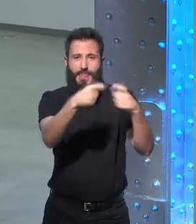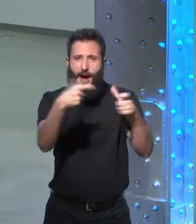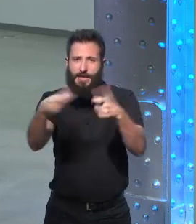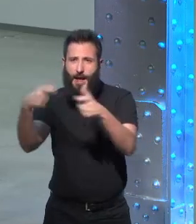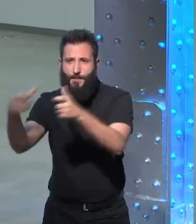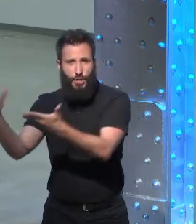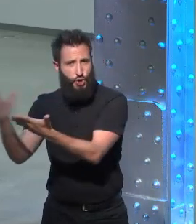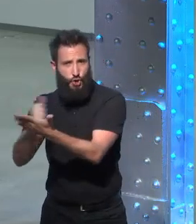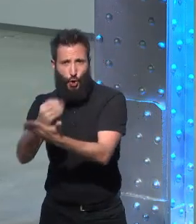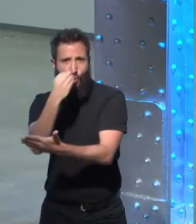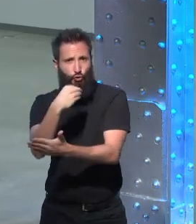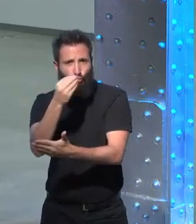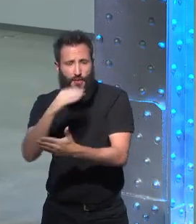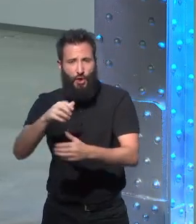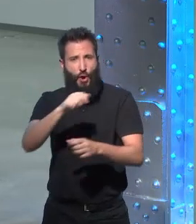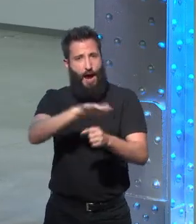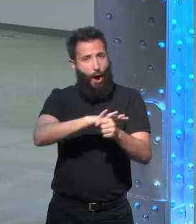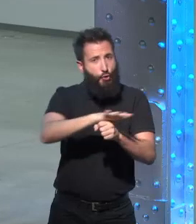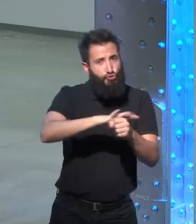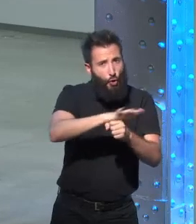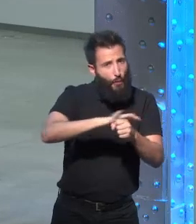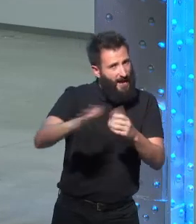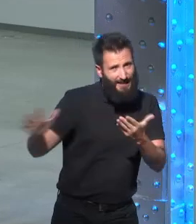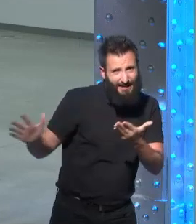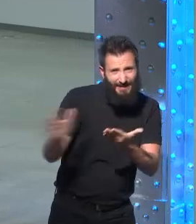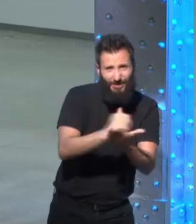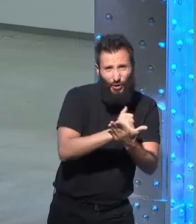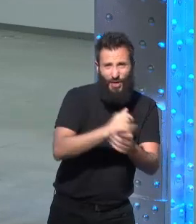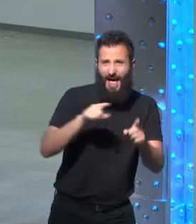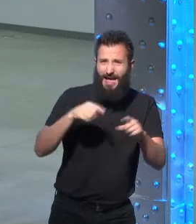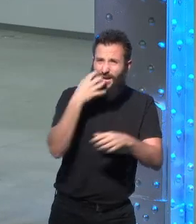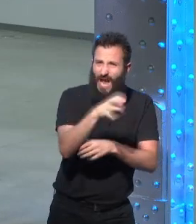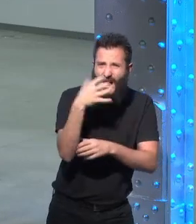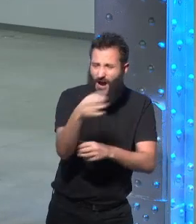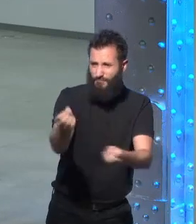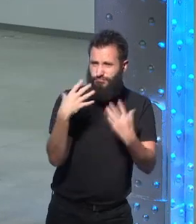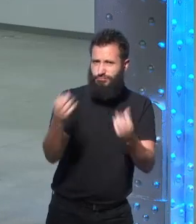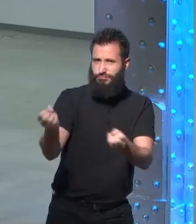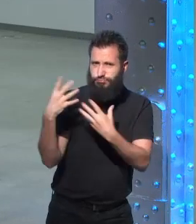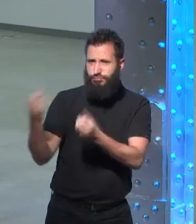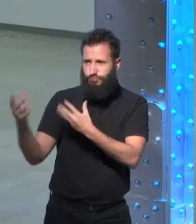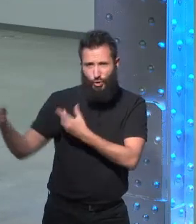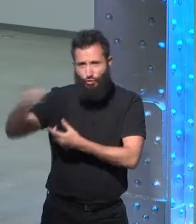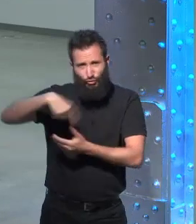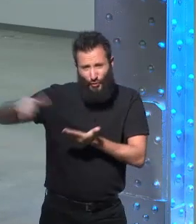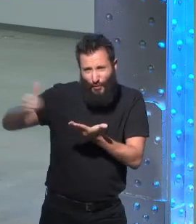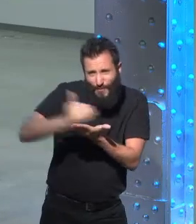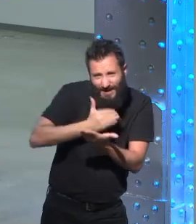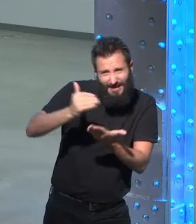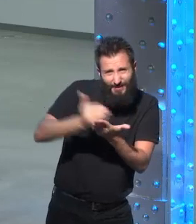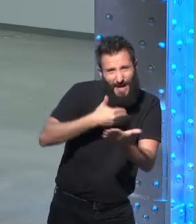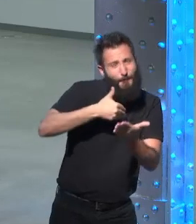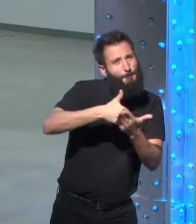departamentos del consumidor de todas las comunidades autónomas que nos trasladan todas las quejas y tenemos millones de papeles de